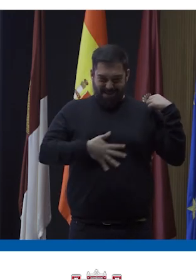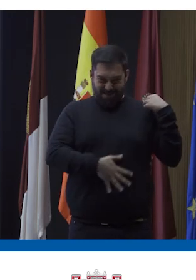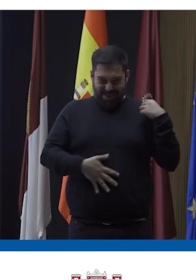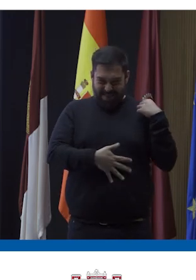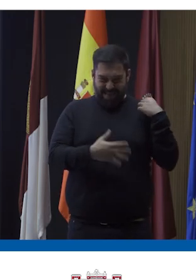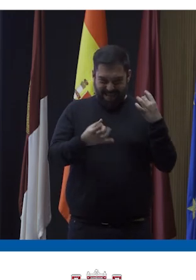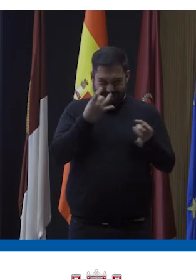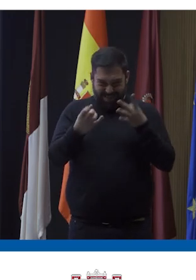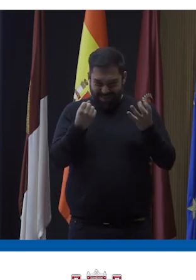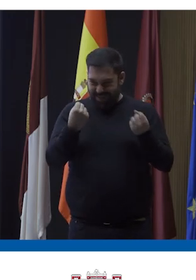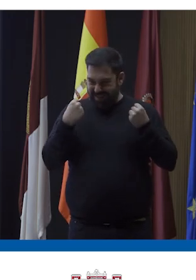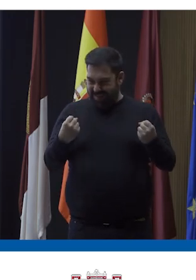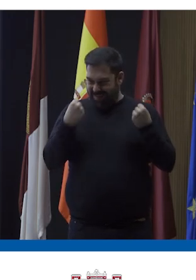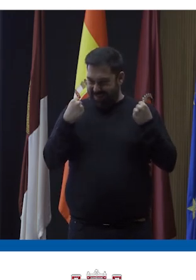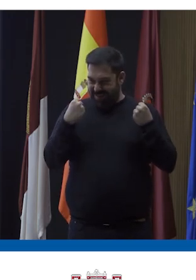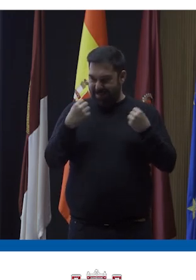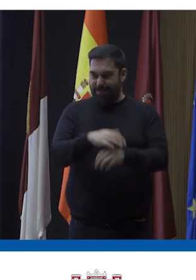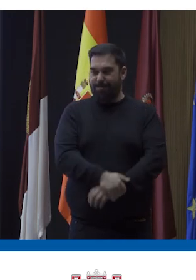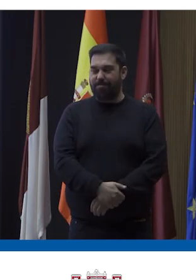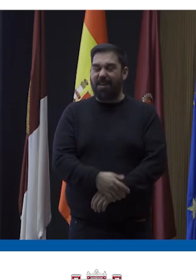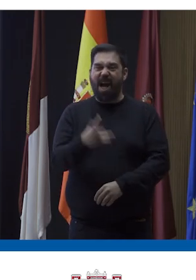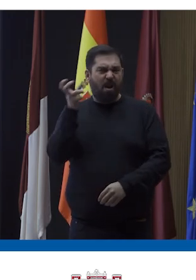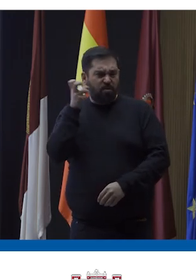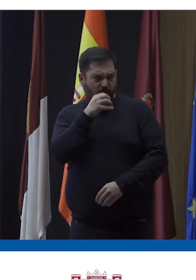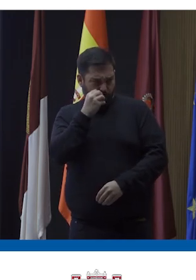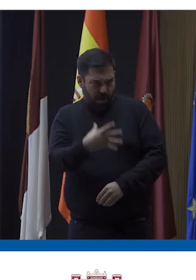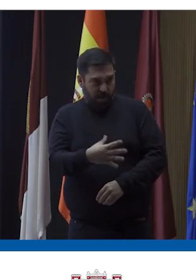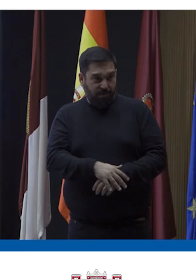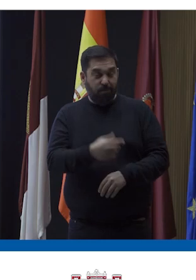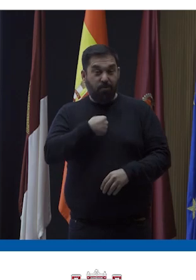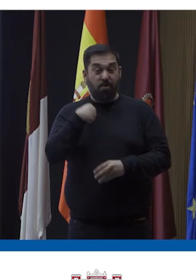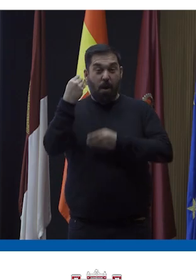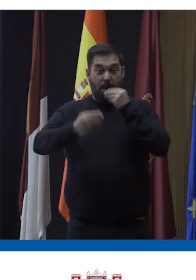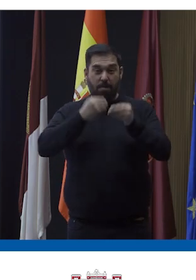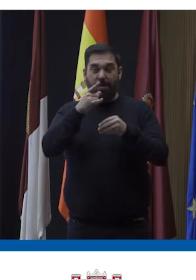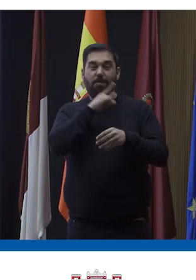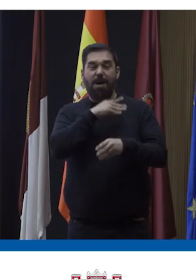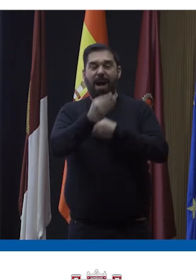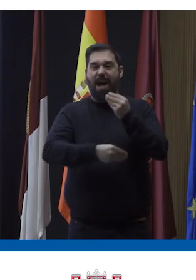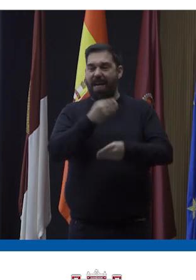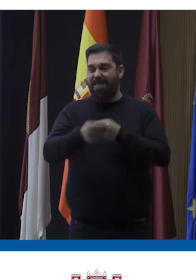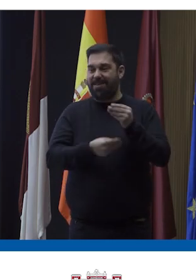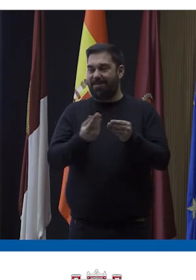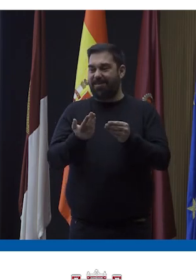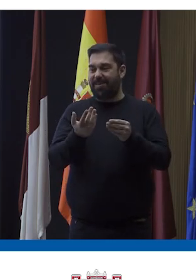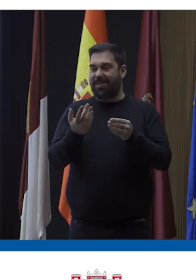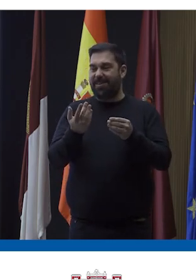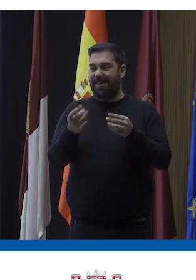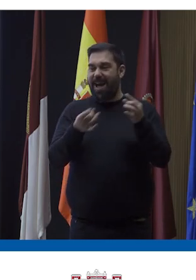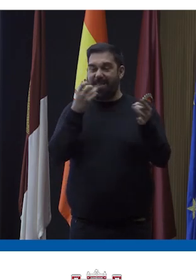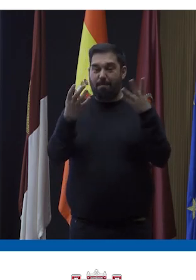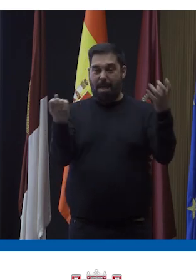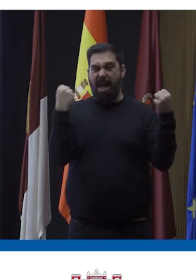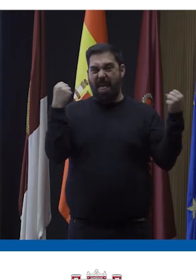veces, esto no se oye, ¿eh? ¿O sí? A veces pienso que los hago mal. ¿Cuál es el recomendable desde su punto de vista